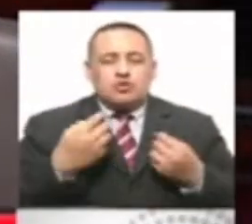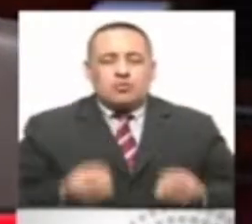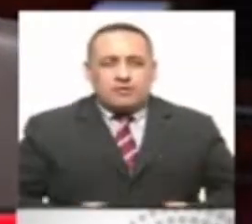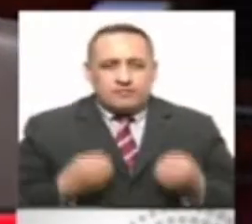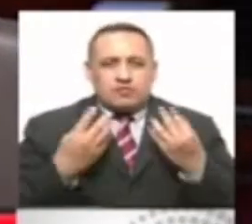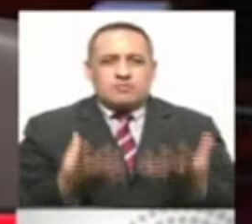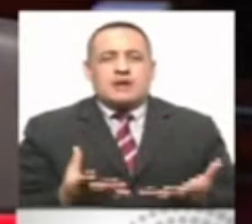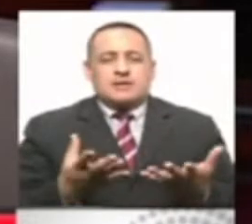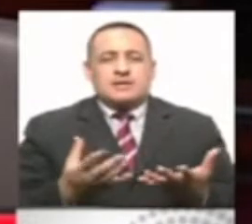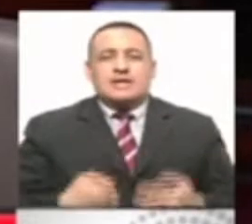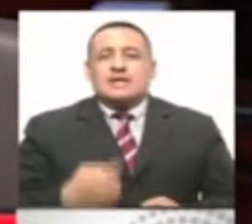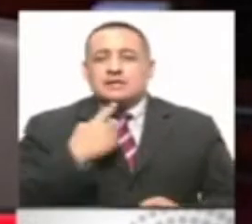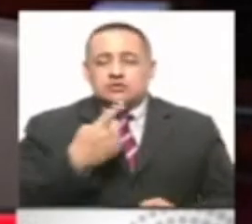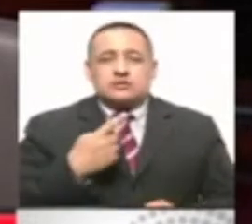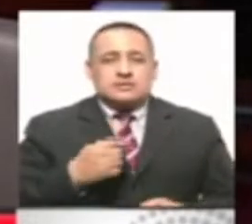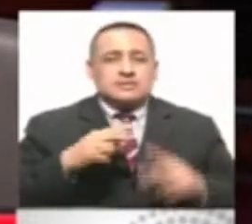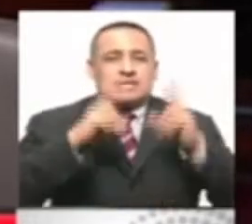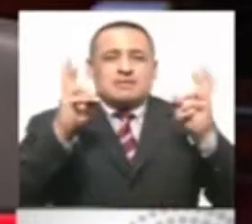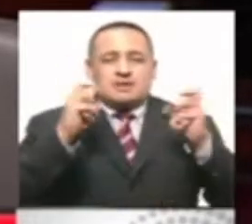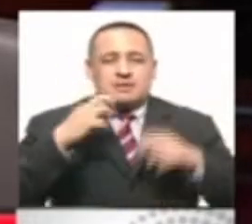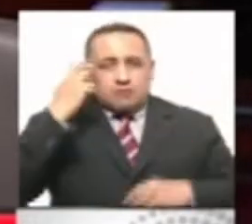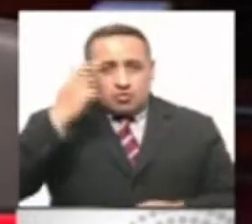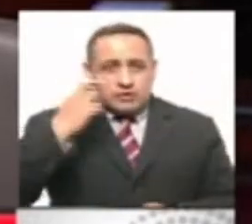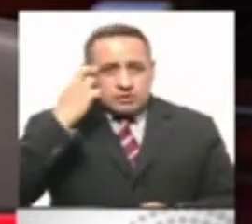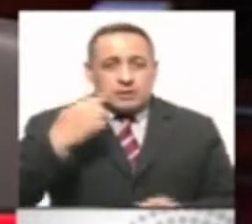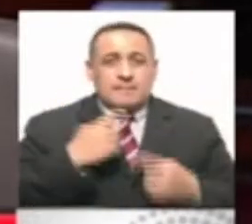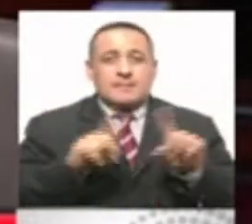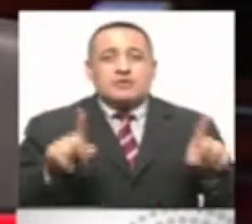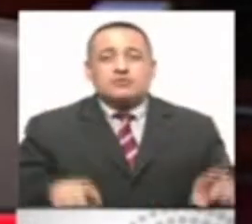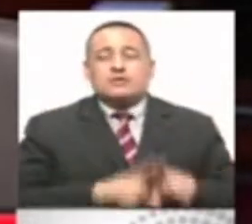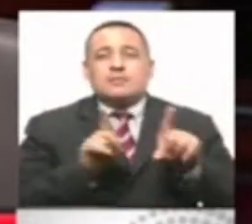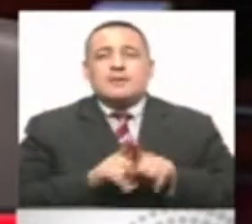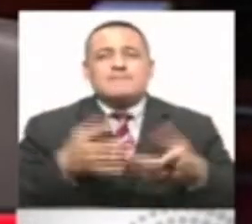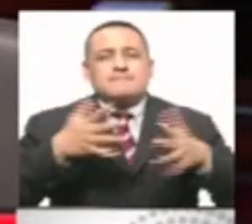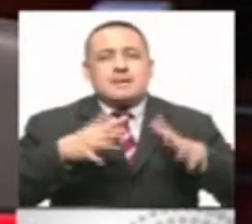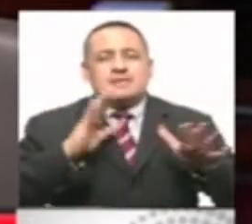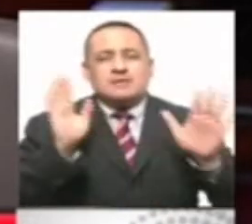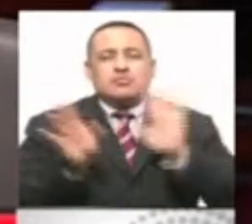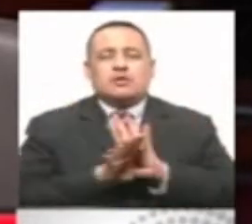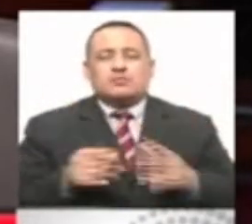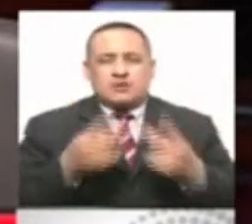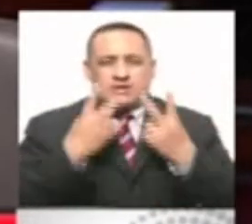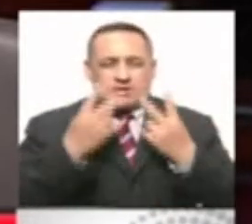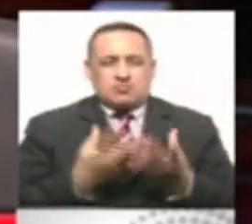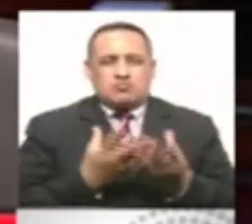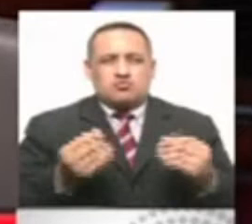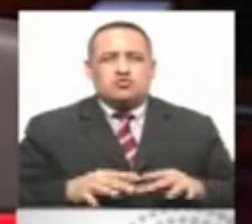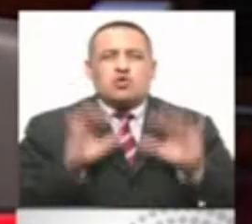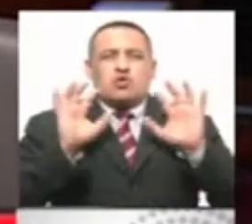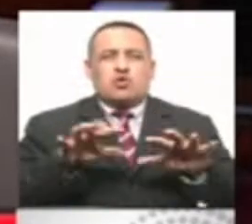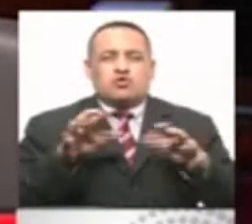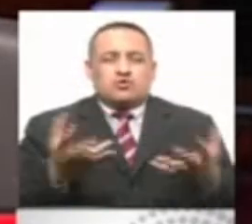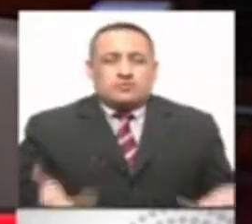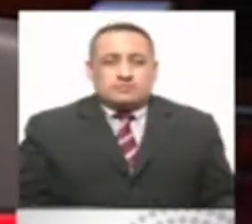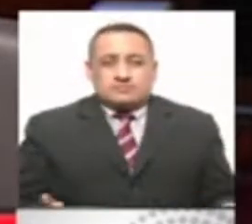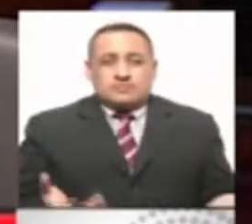manifestar son políticas, como lo dicen, pero sobre todo parece que aflora el odio. Lo que hoy estamos haciendo